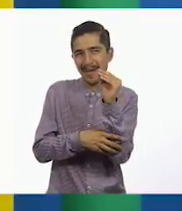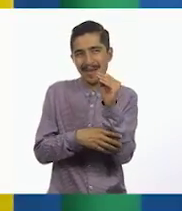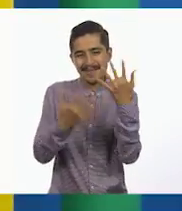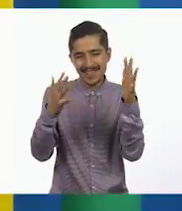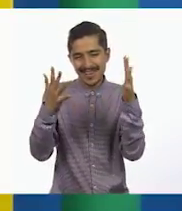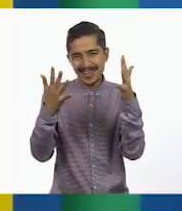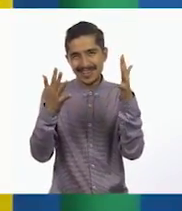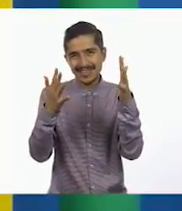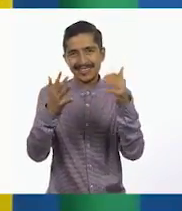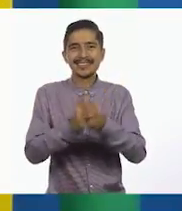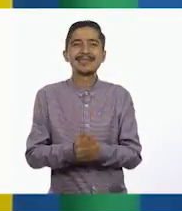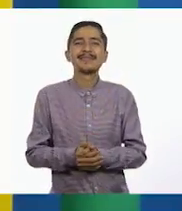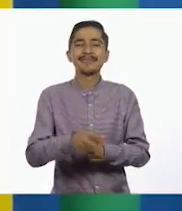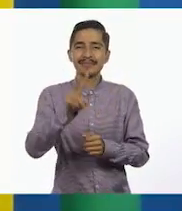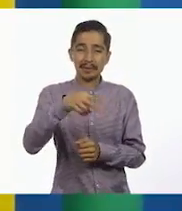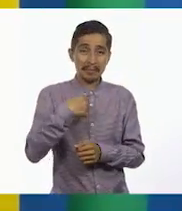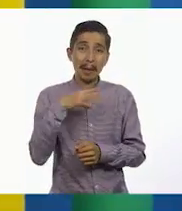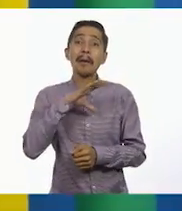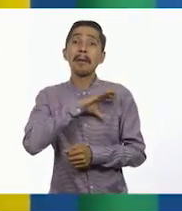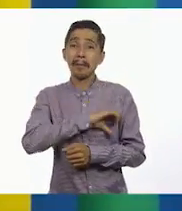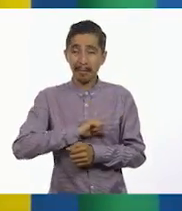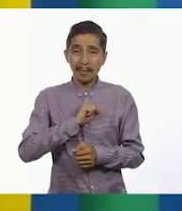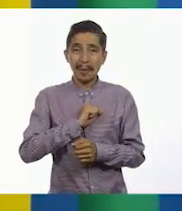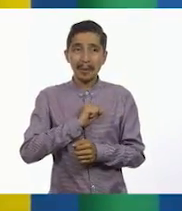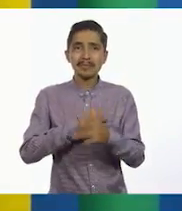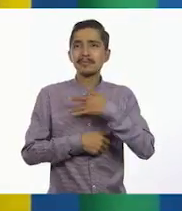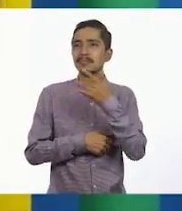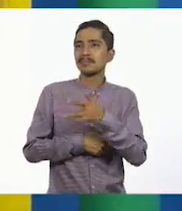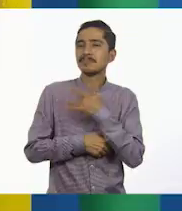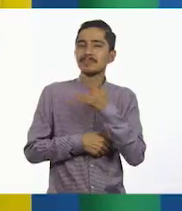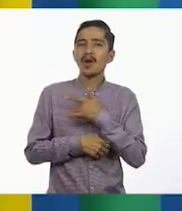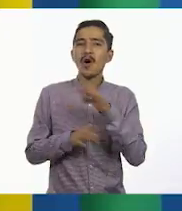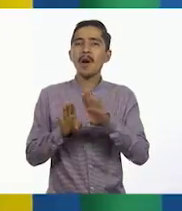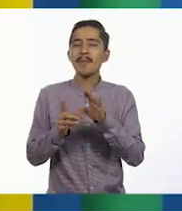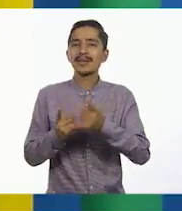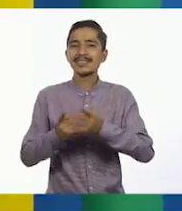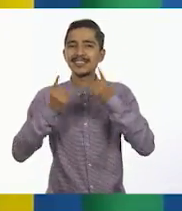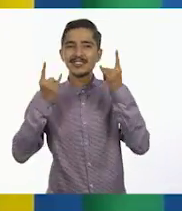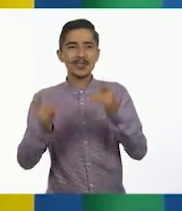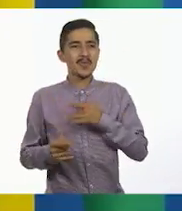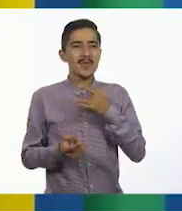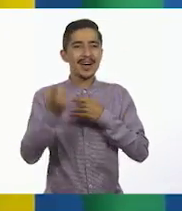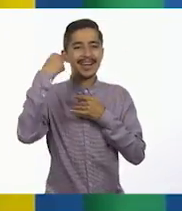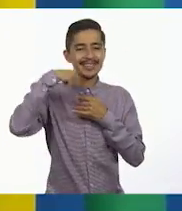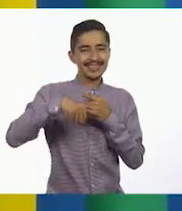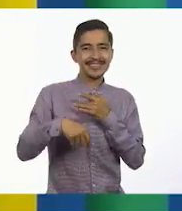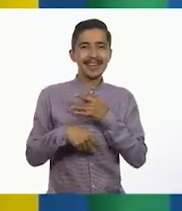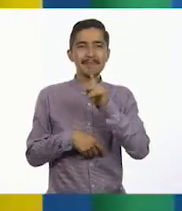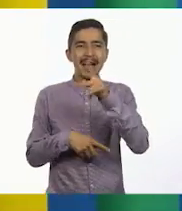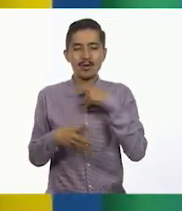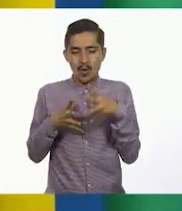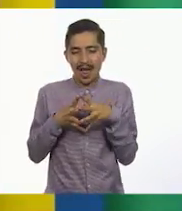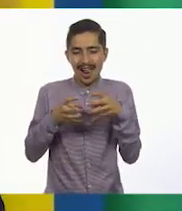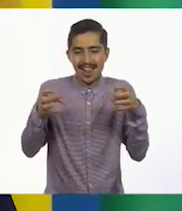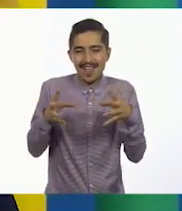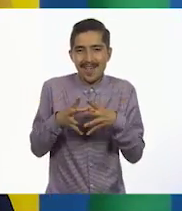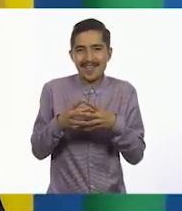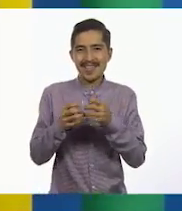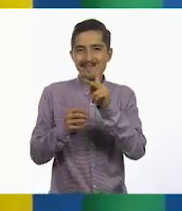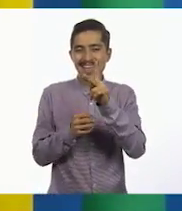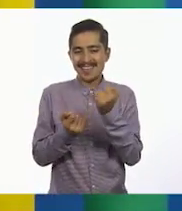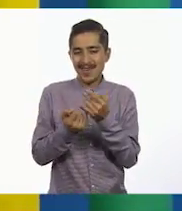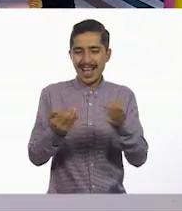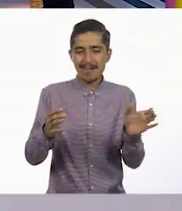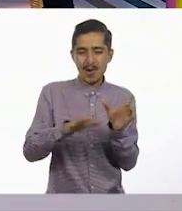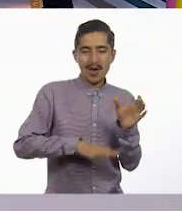¡Bravo! Me encantó. Por un momento sentí que yo era parte de la historia. Seguramente fui algún algodoncito por ahí también. O